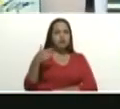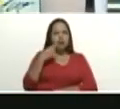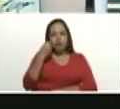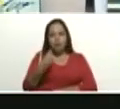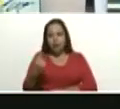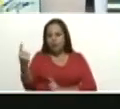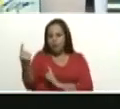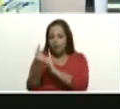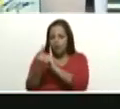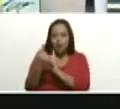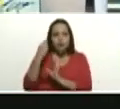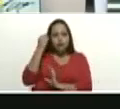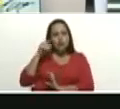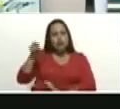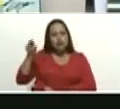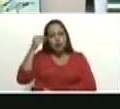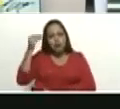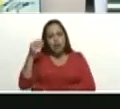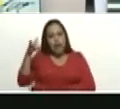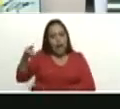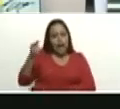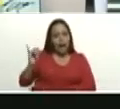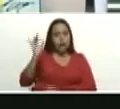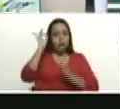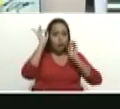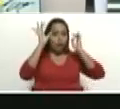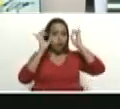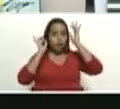siempre. Es creativo.